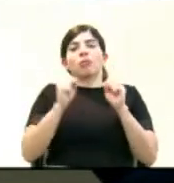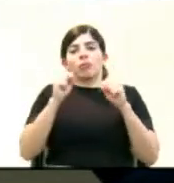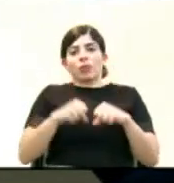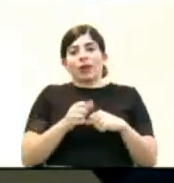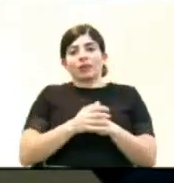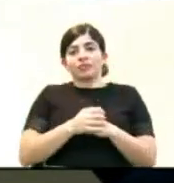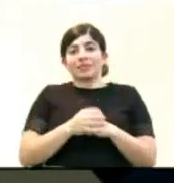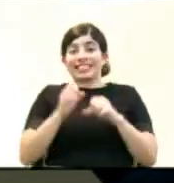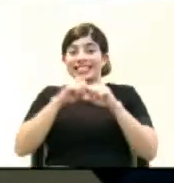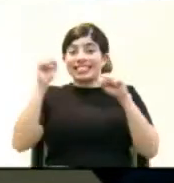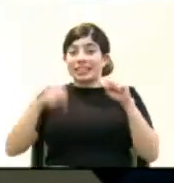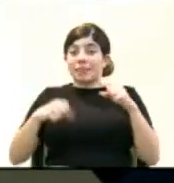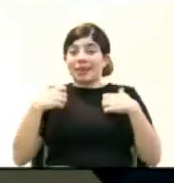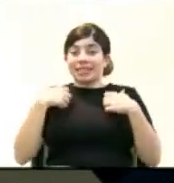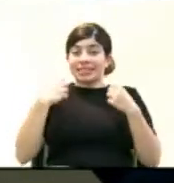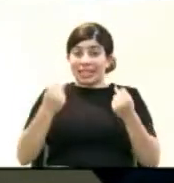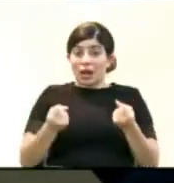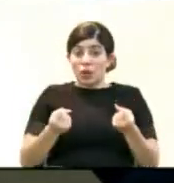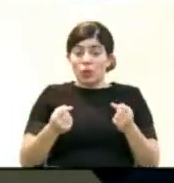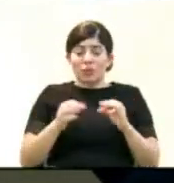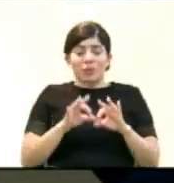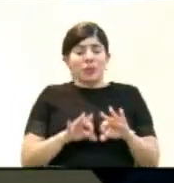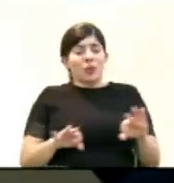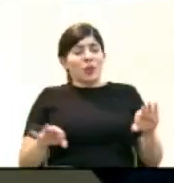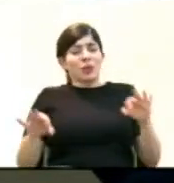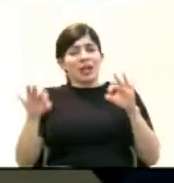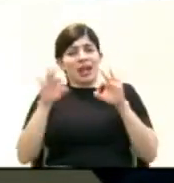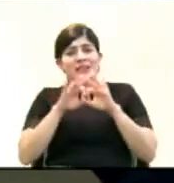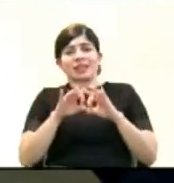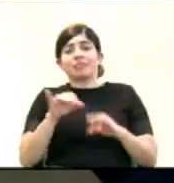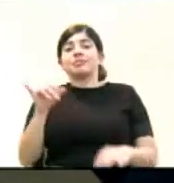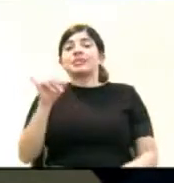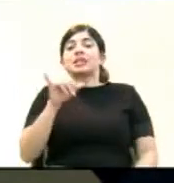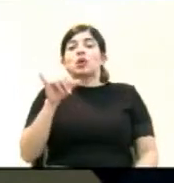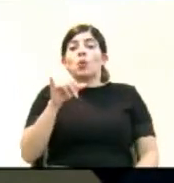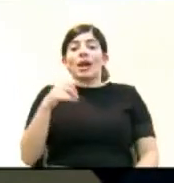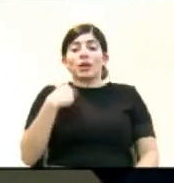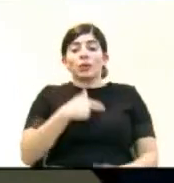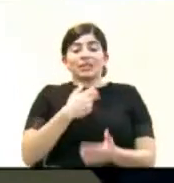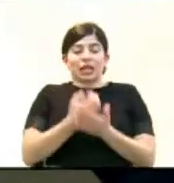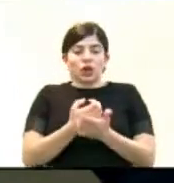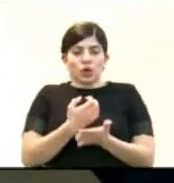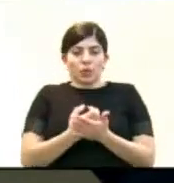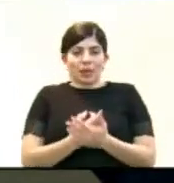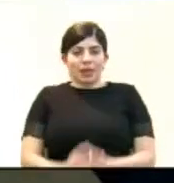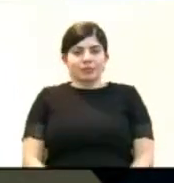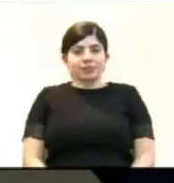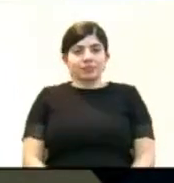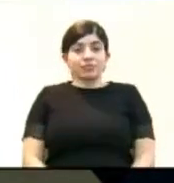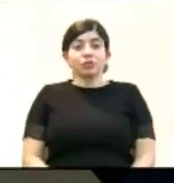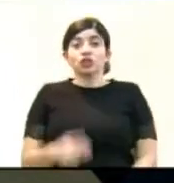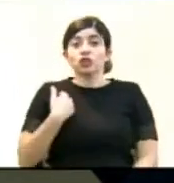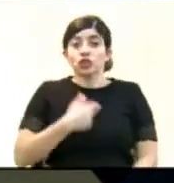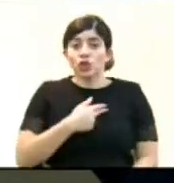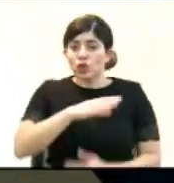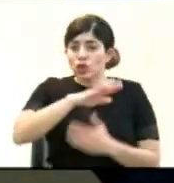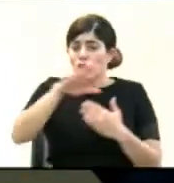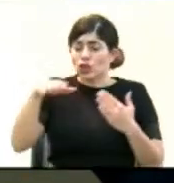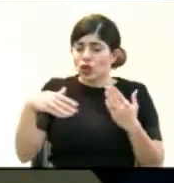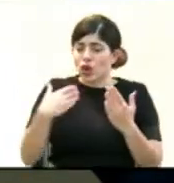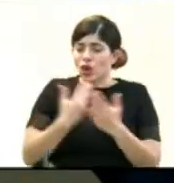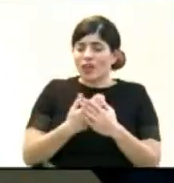Nuestro sistema de salud es tan importante como nuestra economía. Y tenemos que